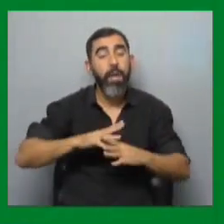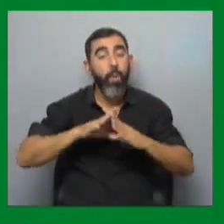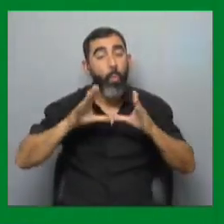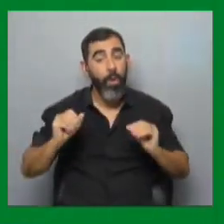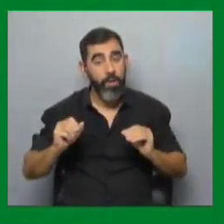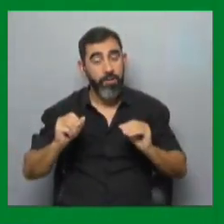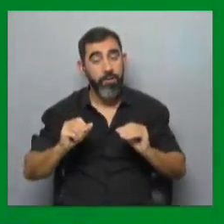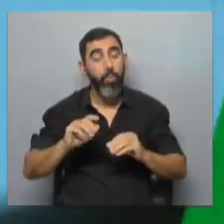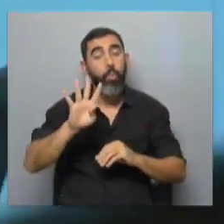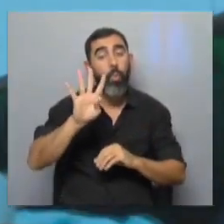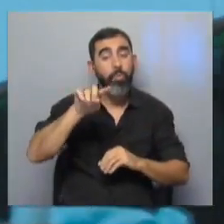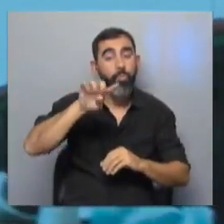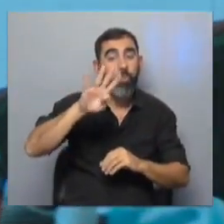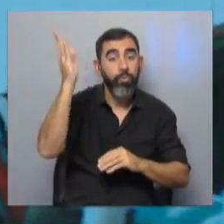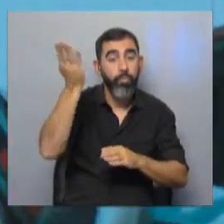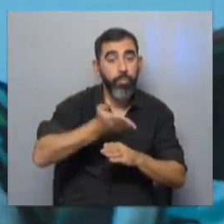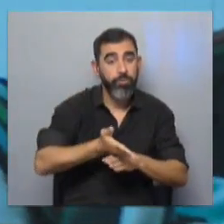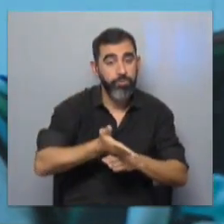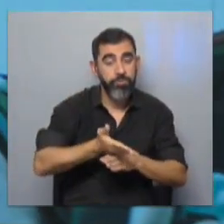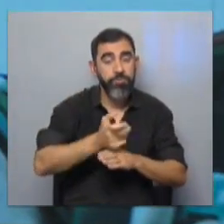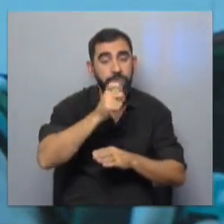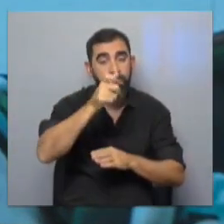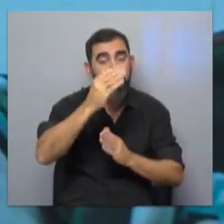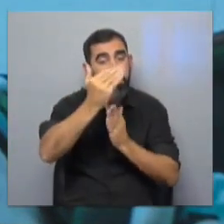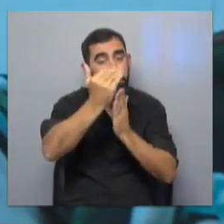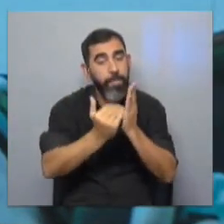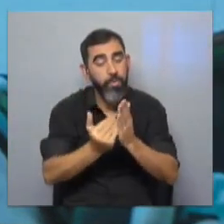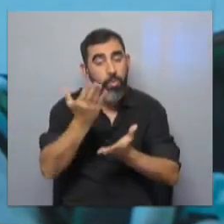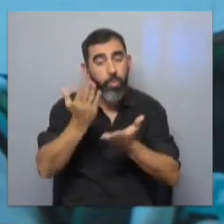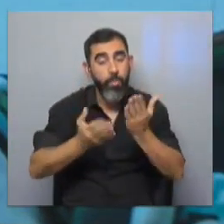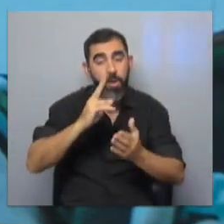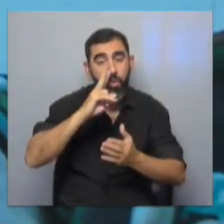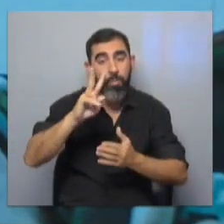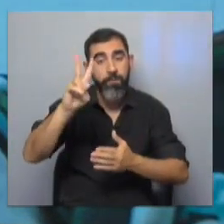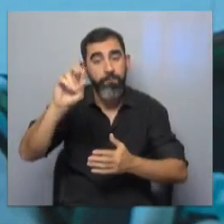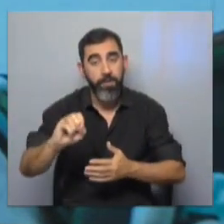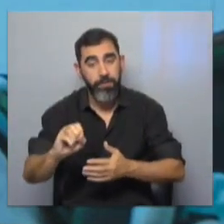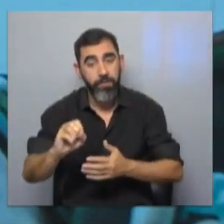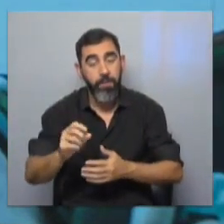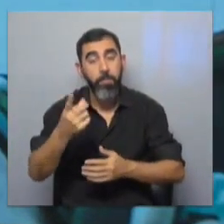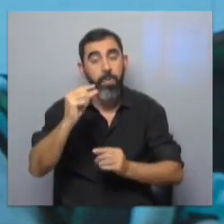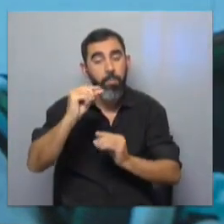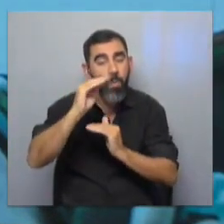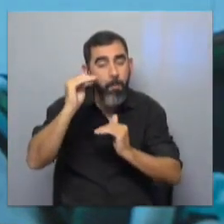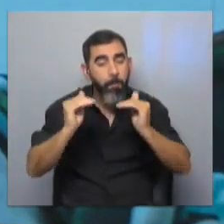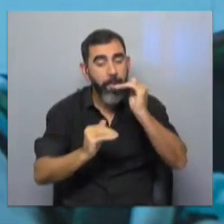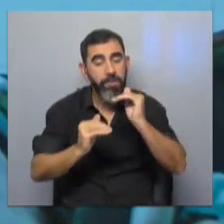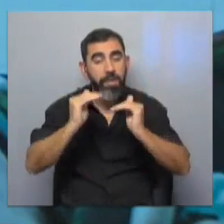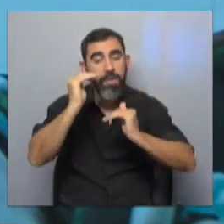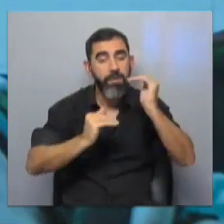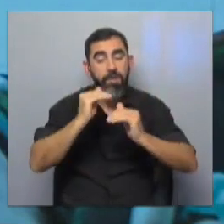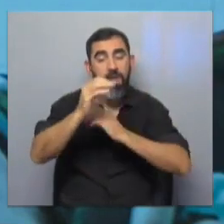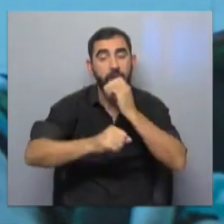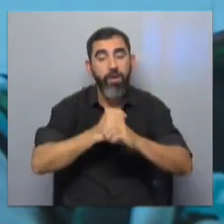primaria se ubicó en 4,4%, lo que representa una baja en comparación con el año 2020, pero está aún por encima de los niveles del